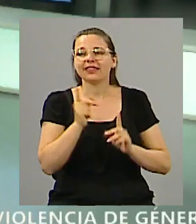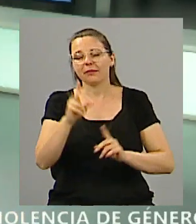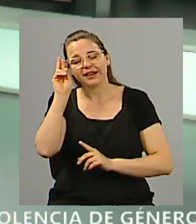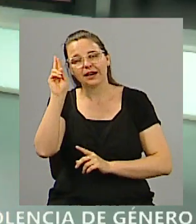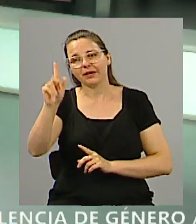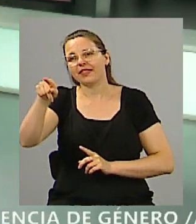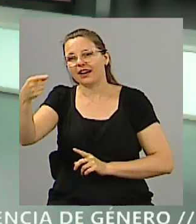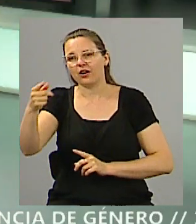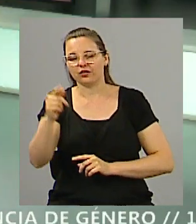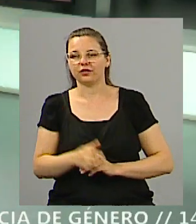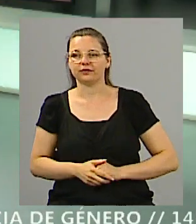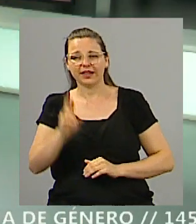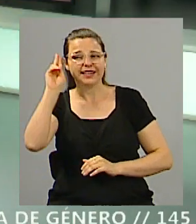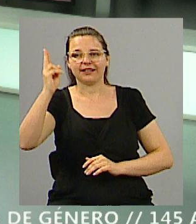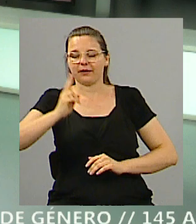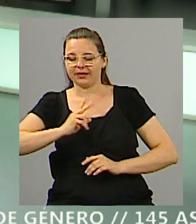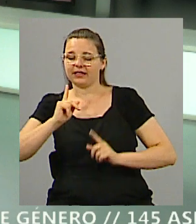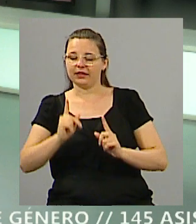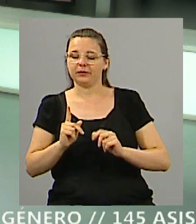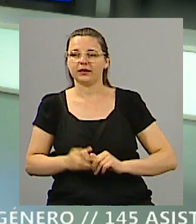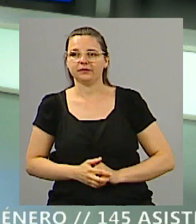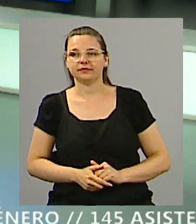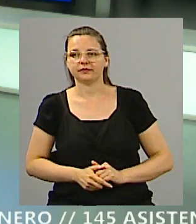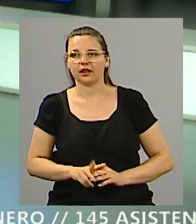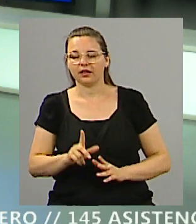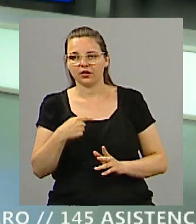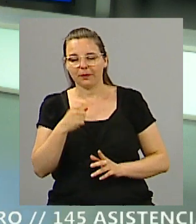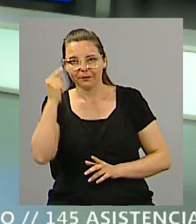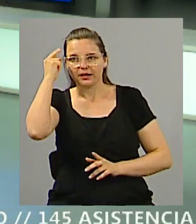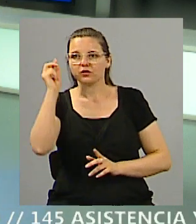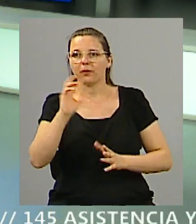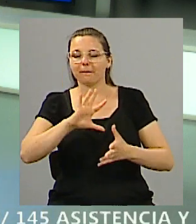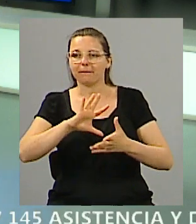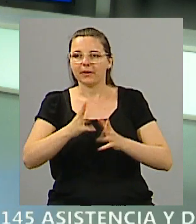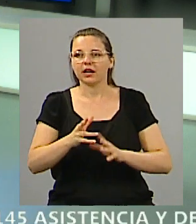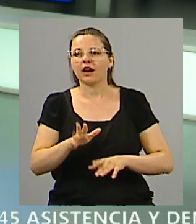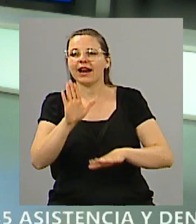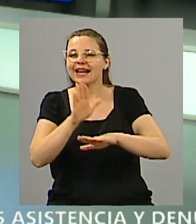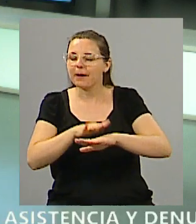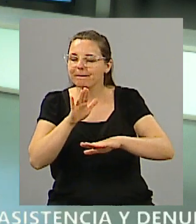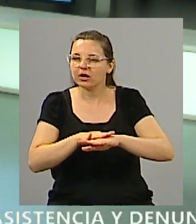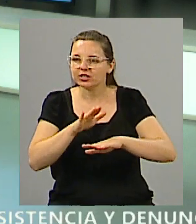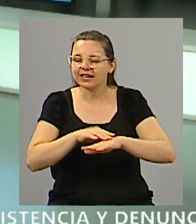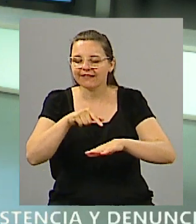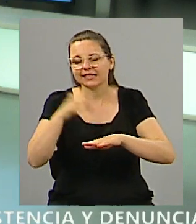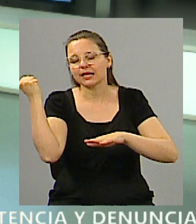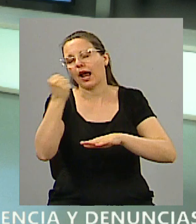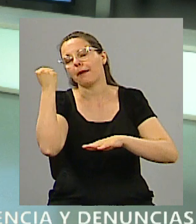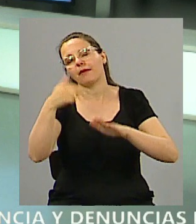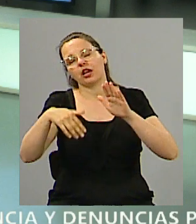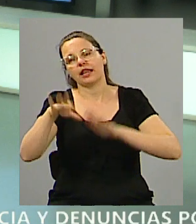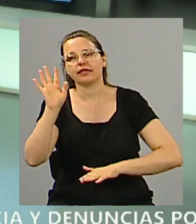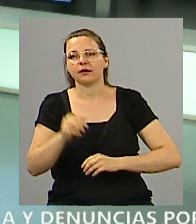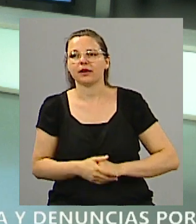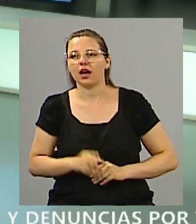respetar. Eso que dijiste de responsabilidad, esa palabra me parece que es fundamental, ¿no? Y tiene que ver con cuidarnos nosotros y cuidar